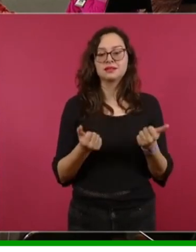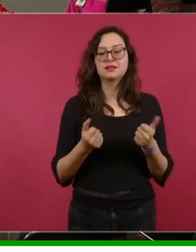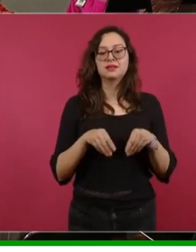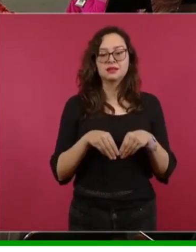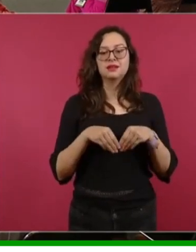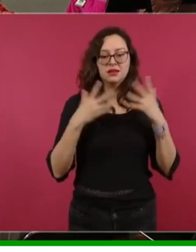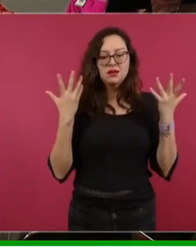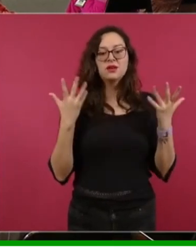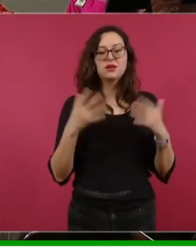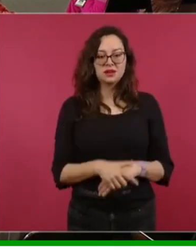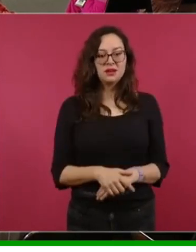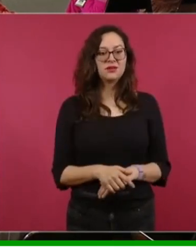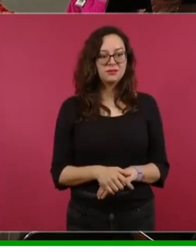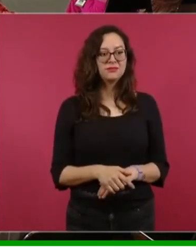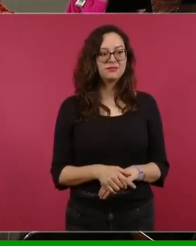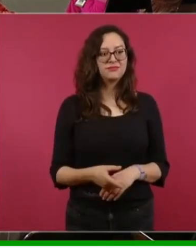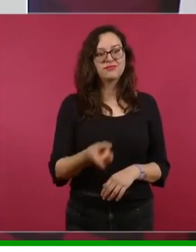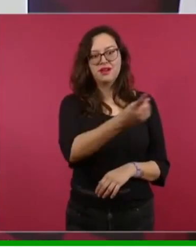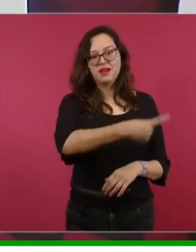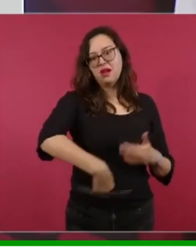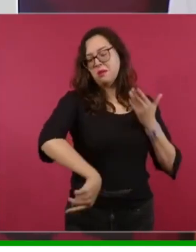en los medios para echar a andar